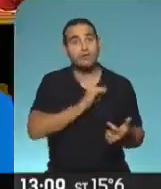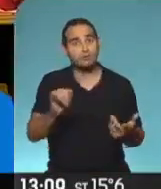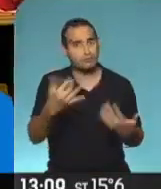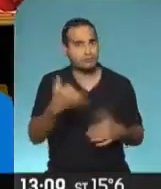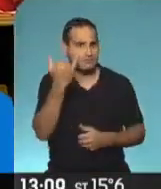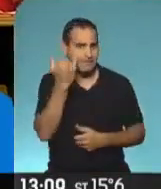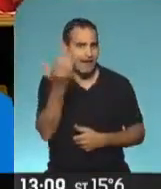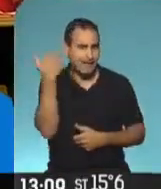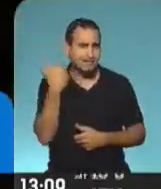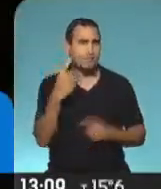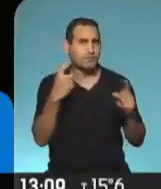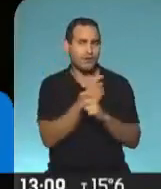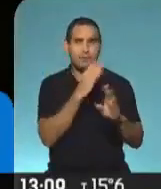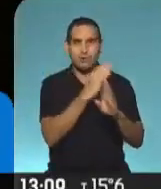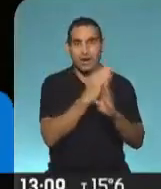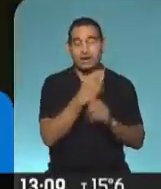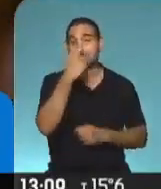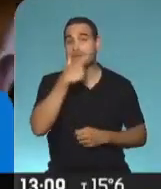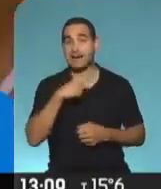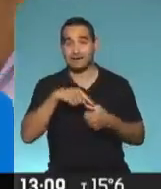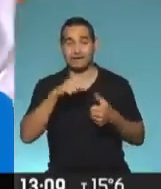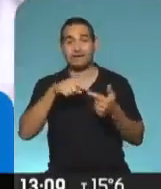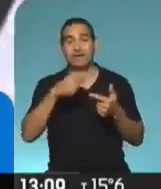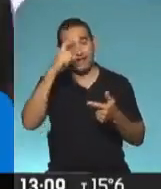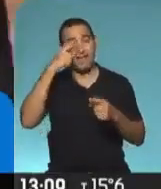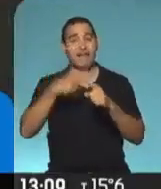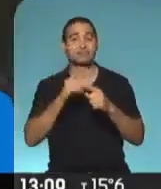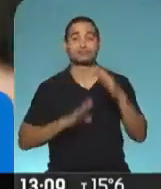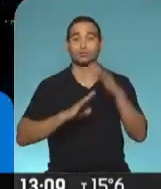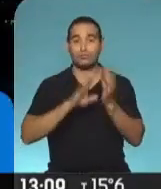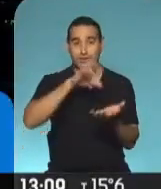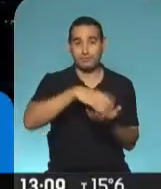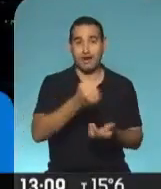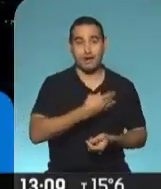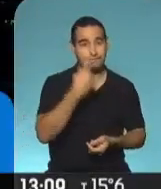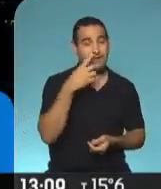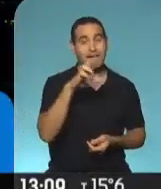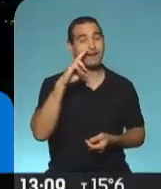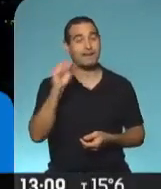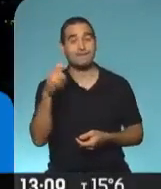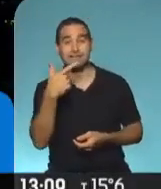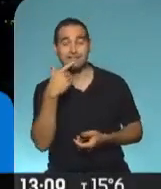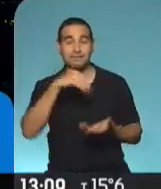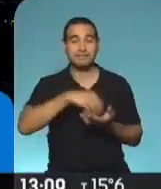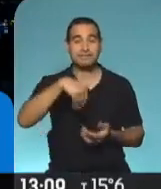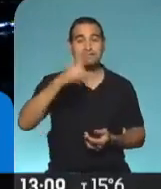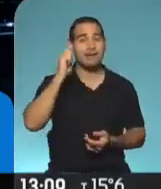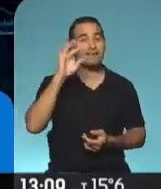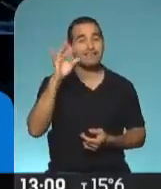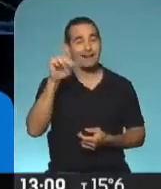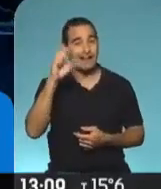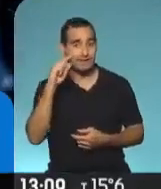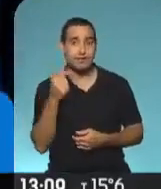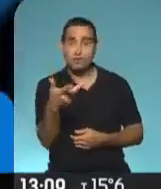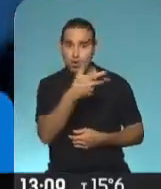escándalo de espionaje que involucra tanto al expresidente Macri como a los extitulares de inteligencia, Gustavo Arribas y Silvia Magdalani, quienes están acusados de